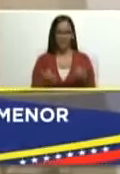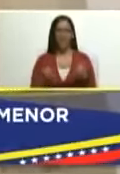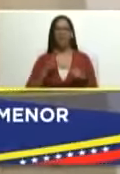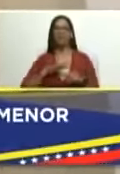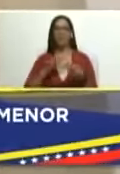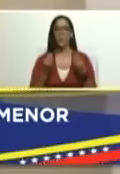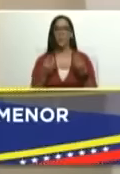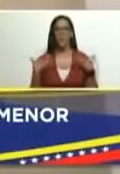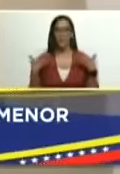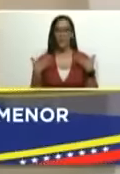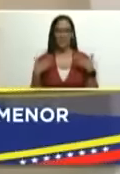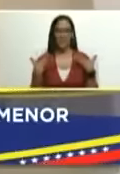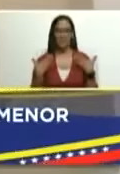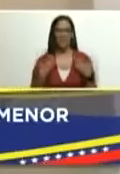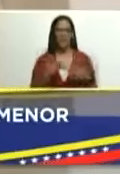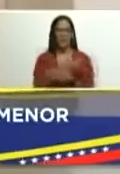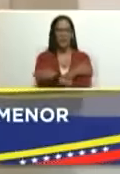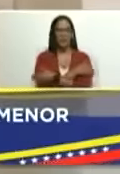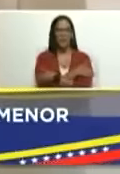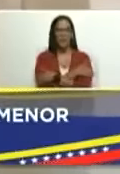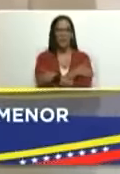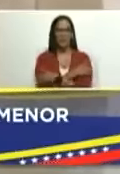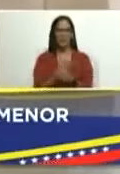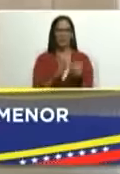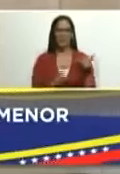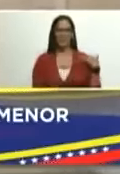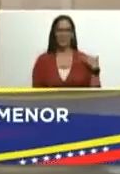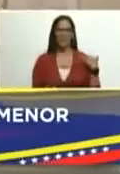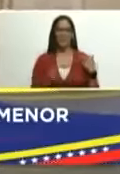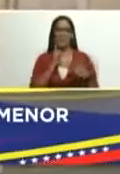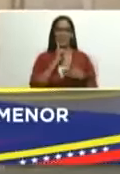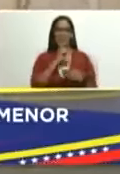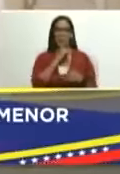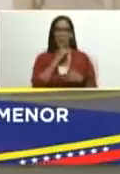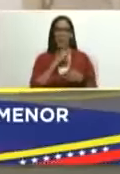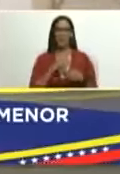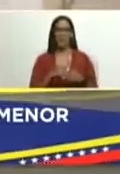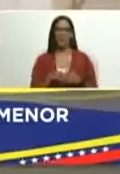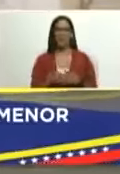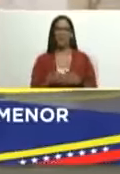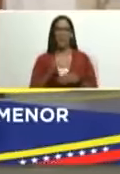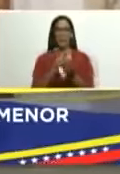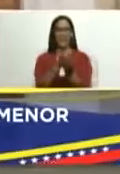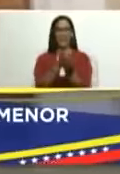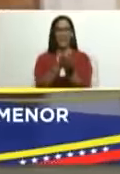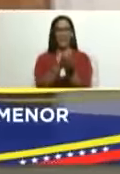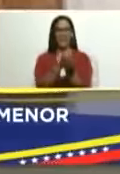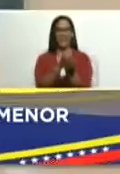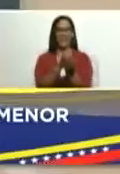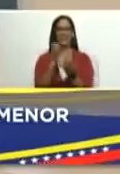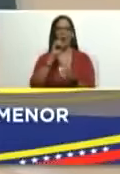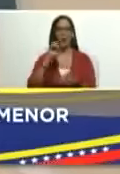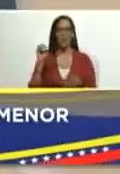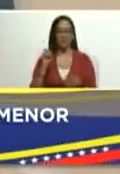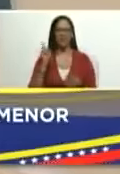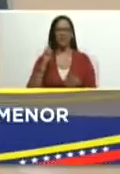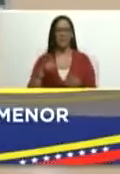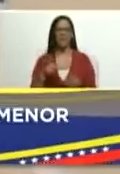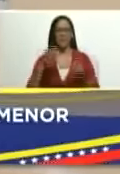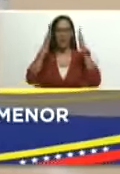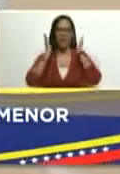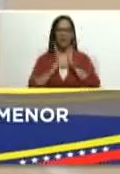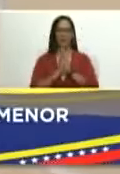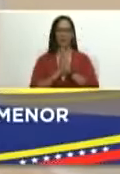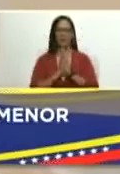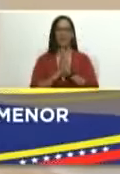muy contentos. Un abrazo, presidente, en nombre de Margarita de Oriente, que también la Virgen